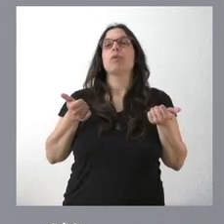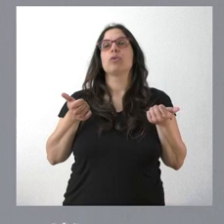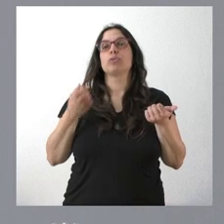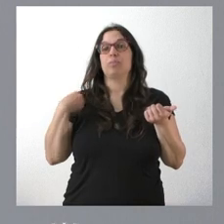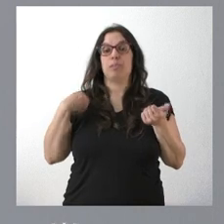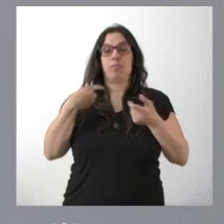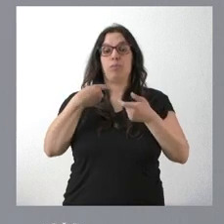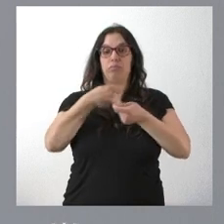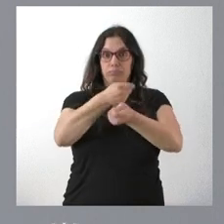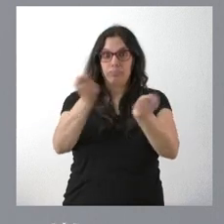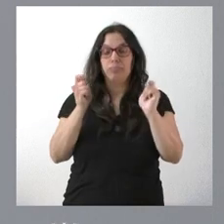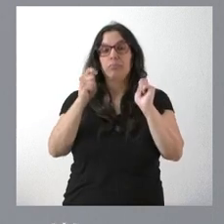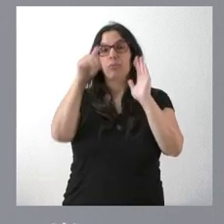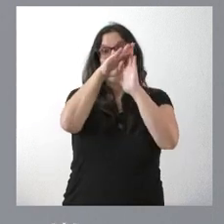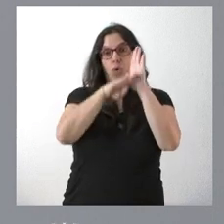que se les ha